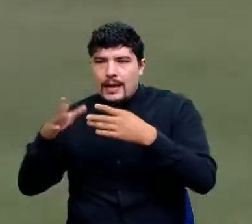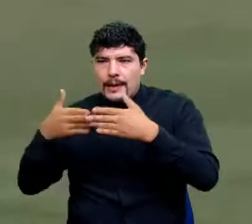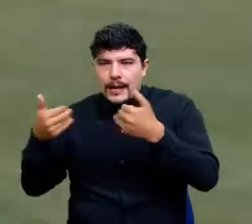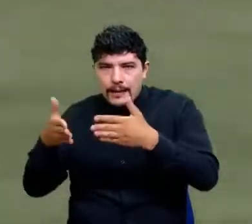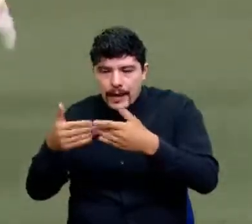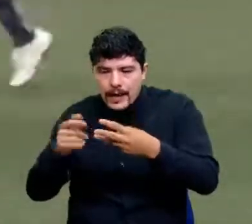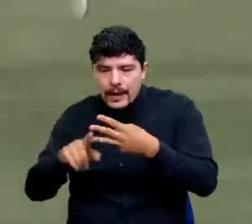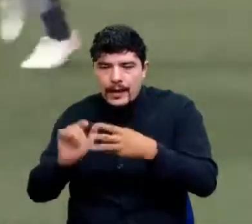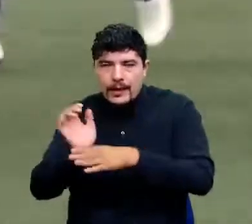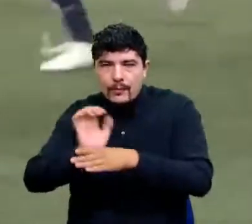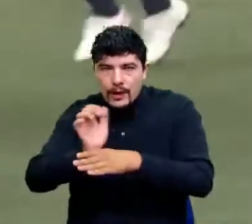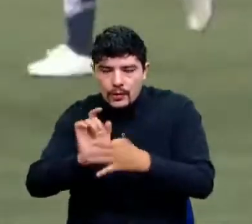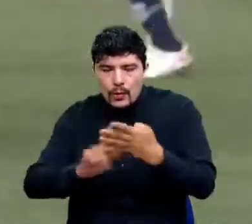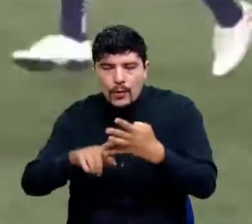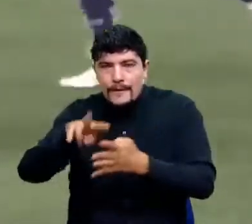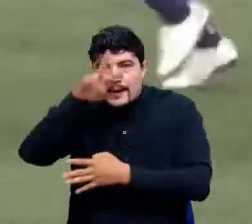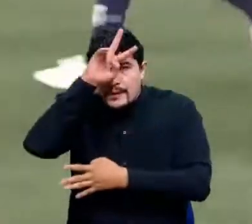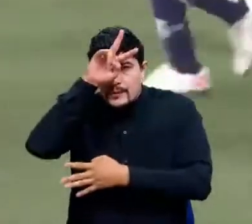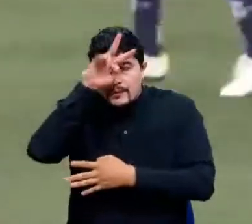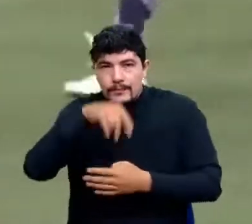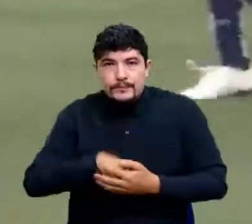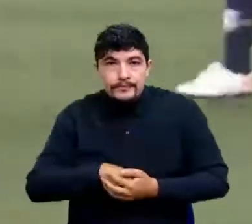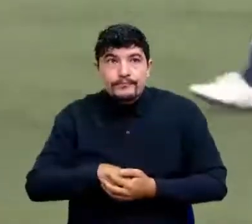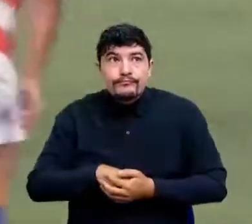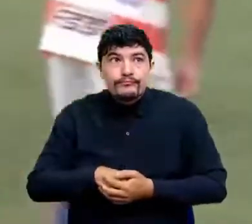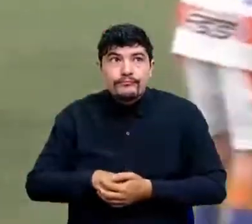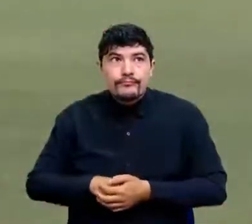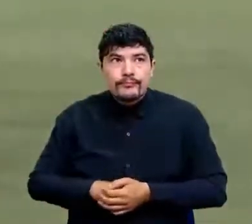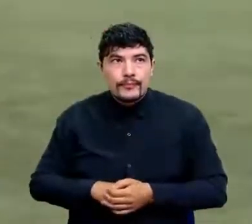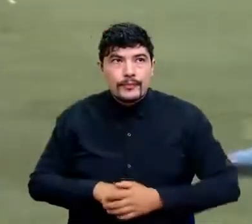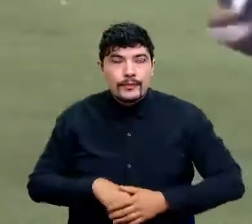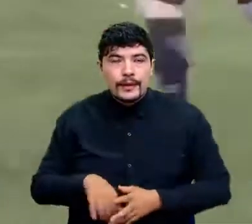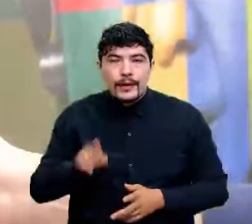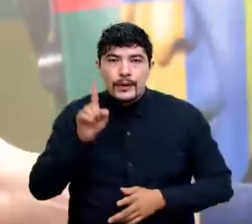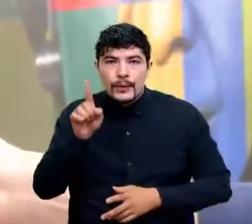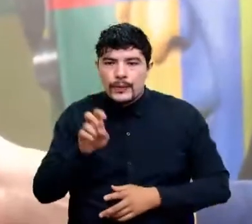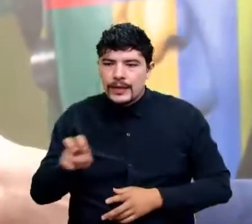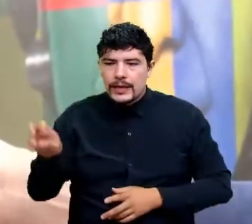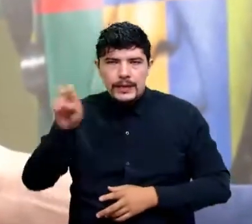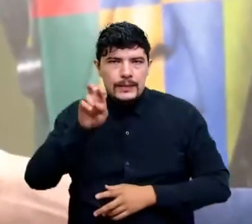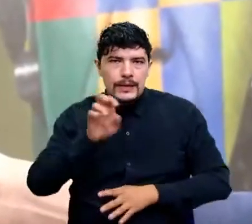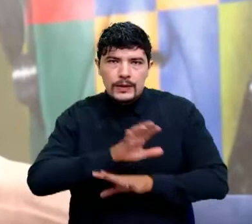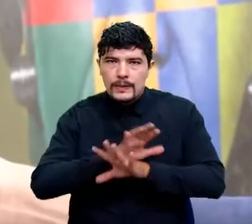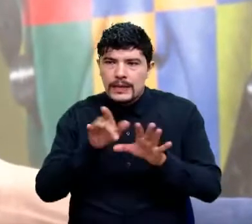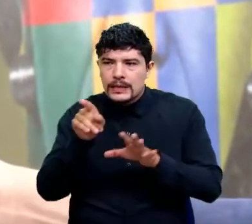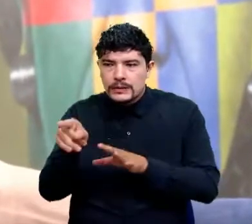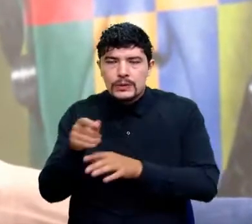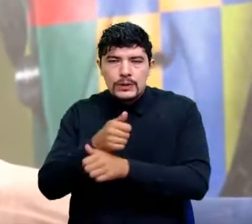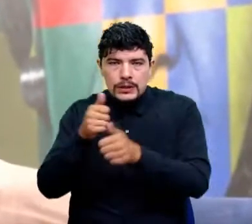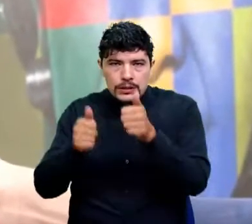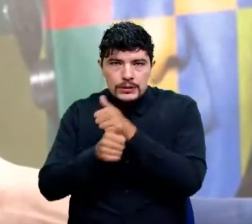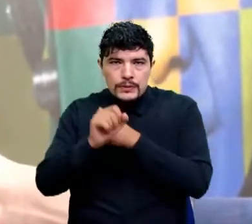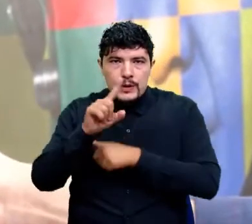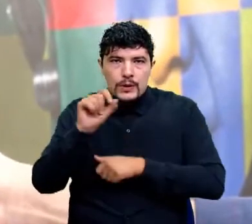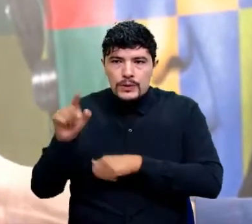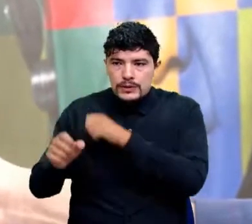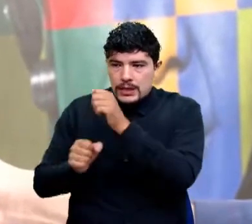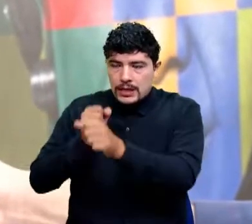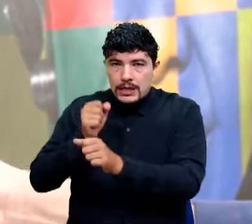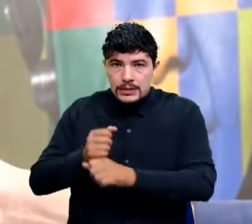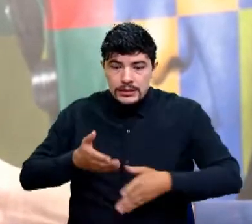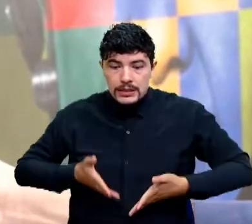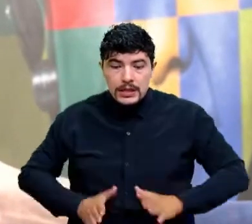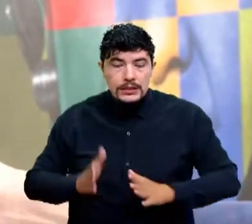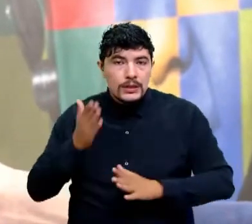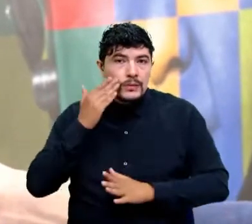perú el certamen de fútbol infantil tendrá competencias para una sola categoría es en la categoría sub-11 que corresponde a niños nacidos en